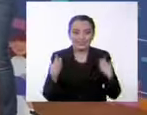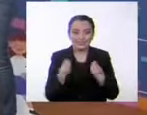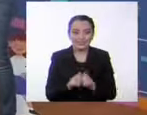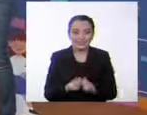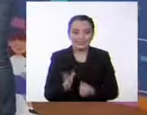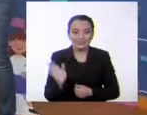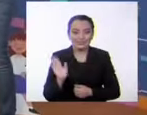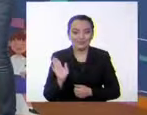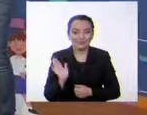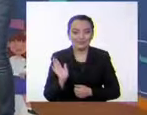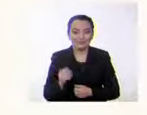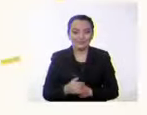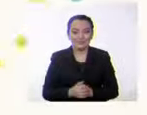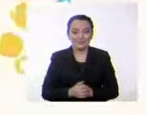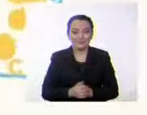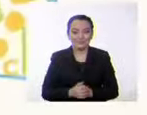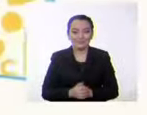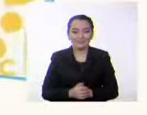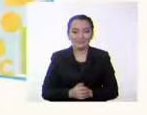Adiós.